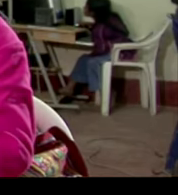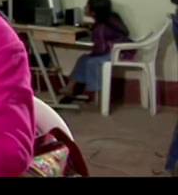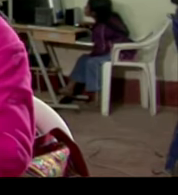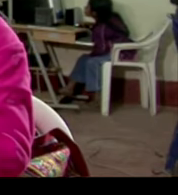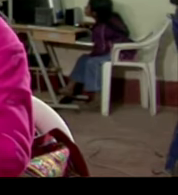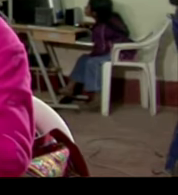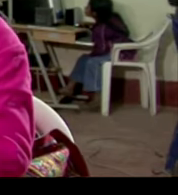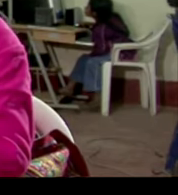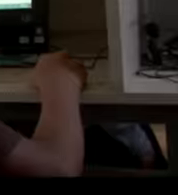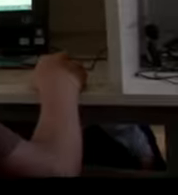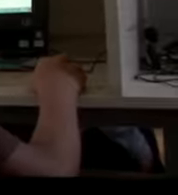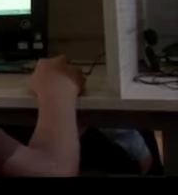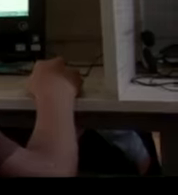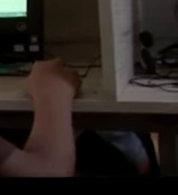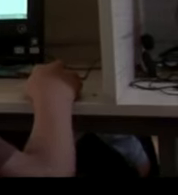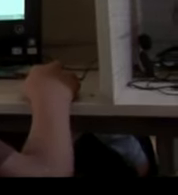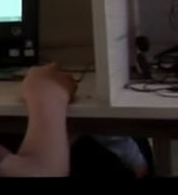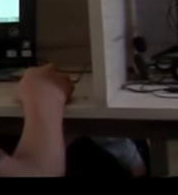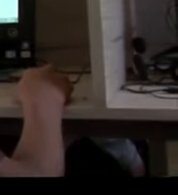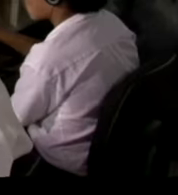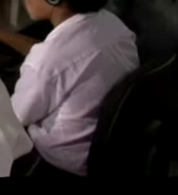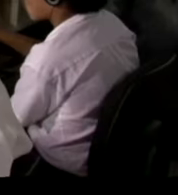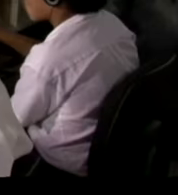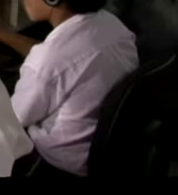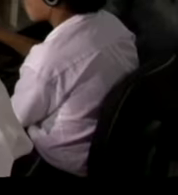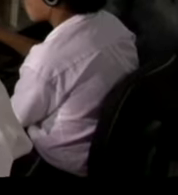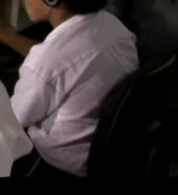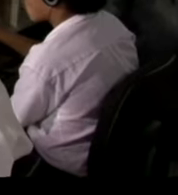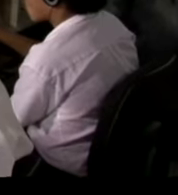hacer documentos.